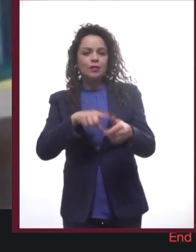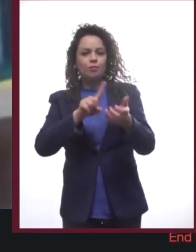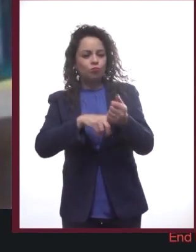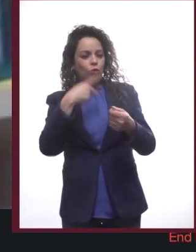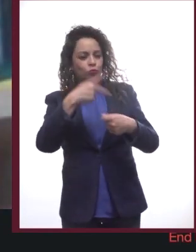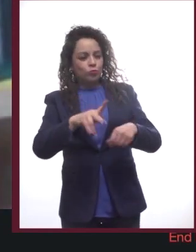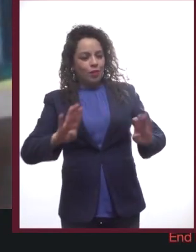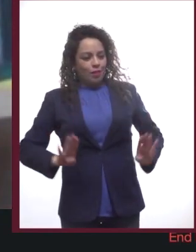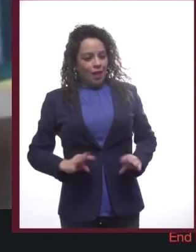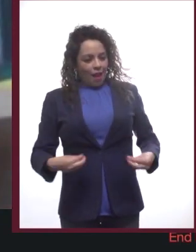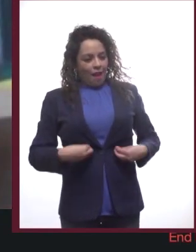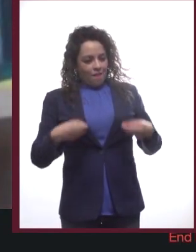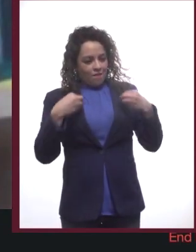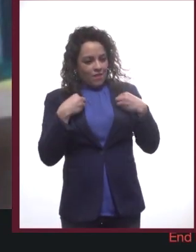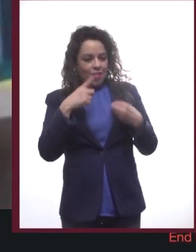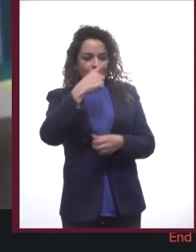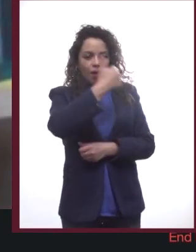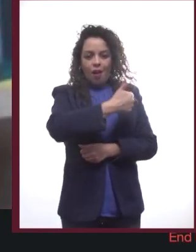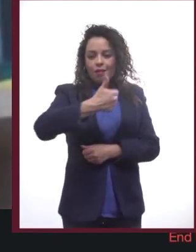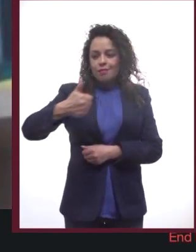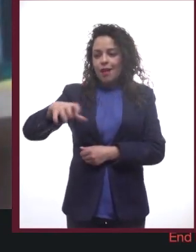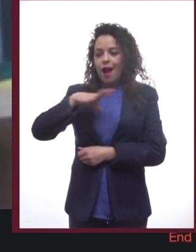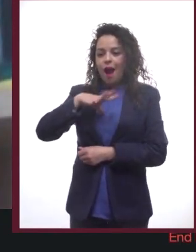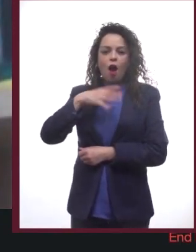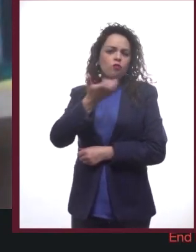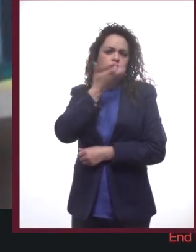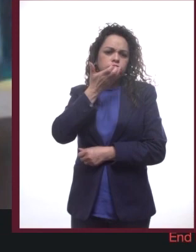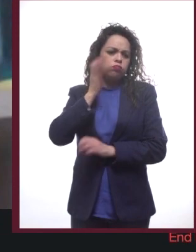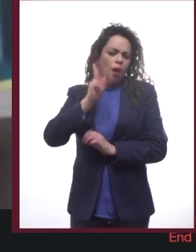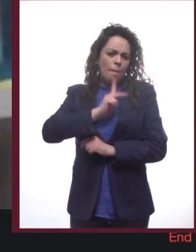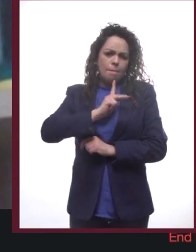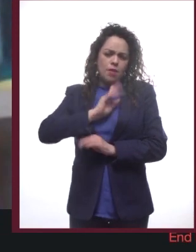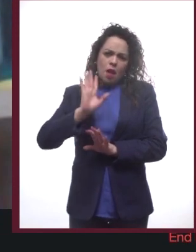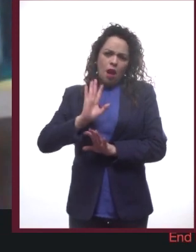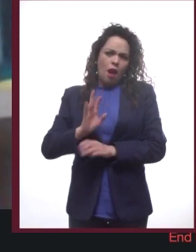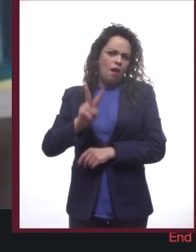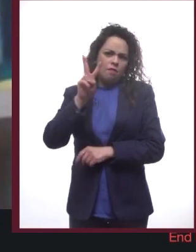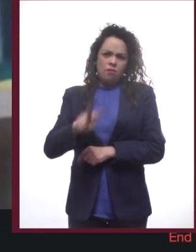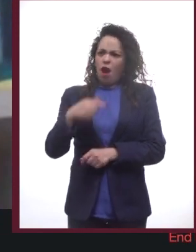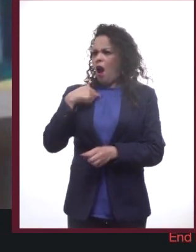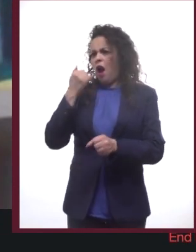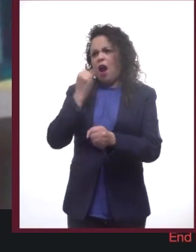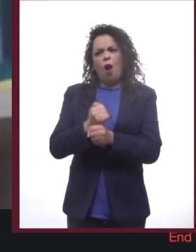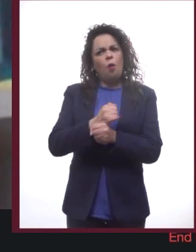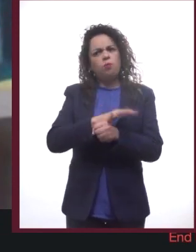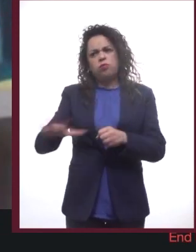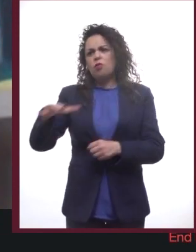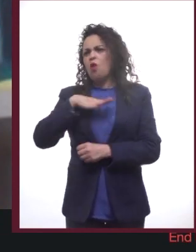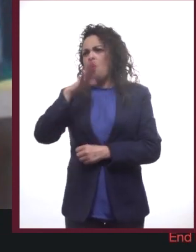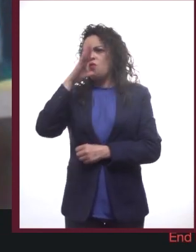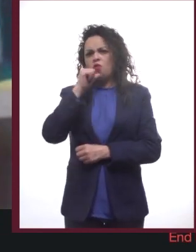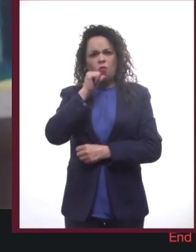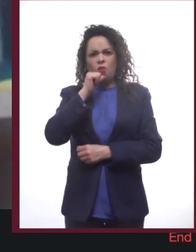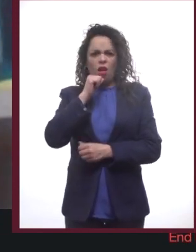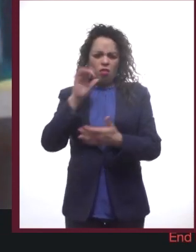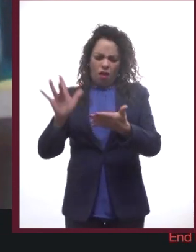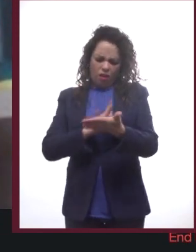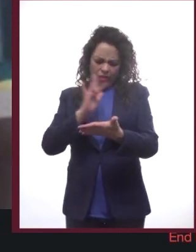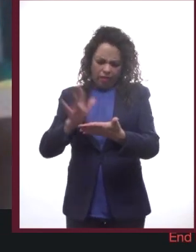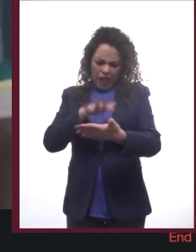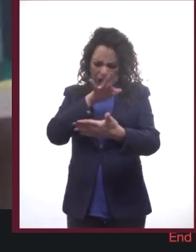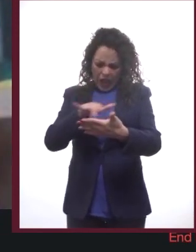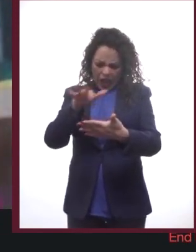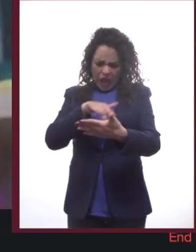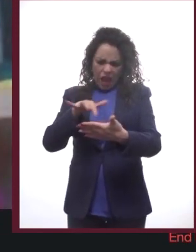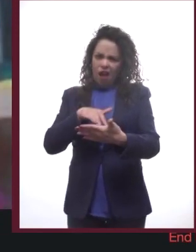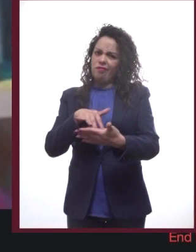mundo que cada quien tiene sus propios fetiches, ¿no? Entonces hay quien dice, no, es imposible que lea en una